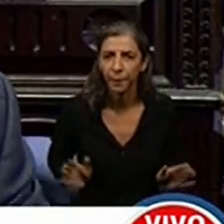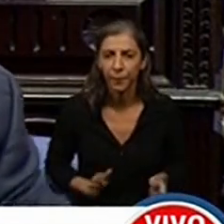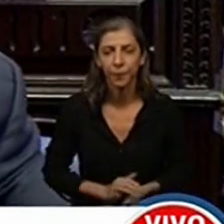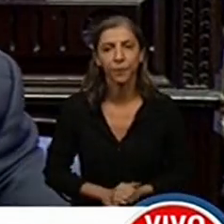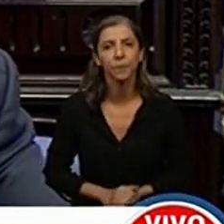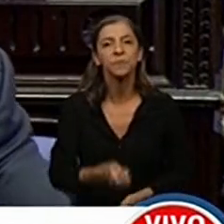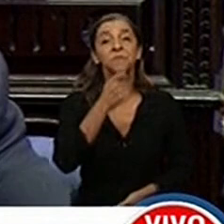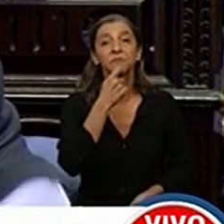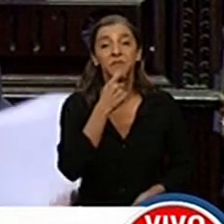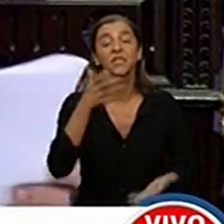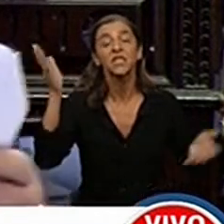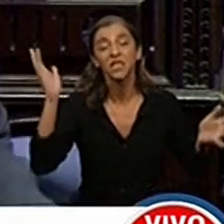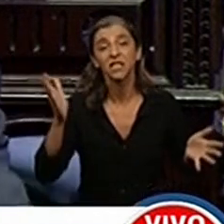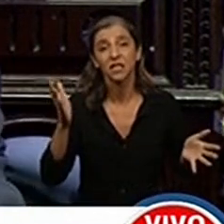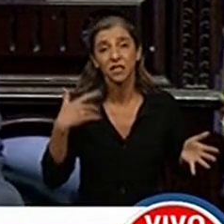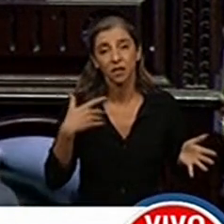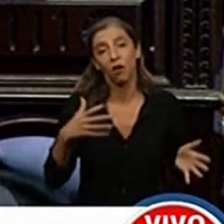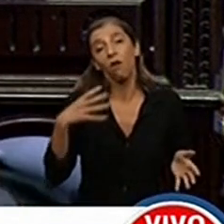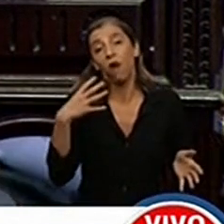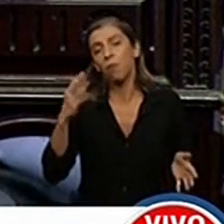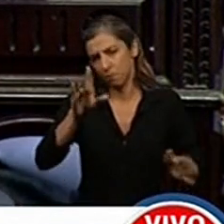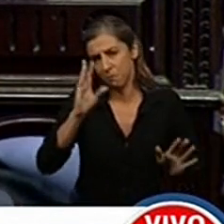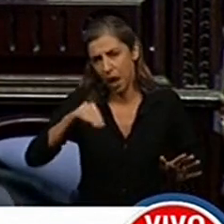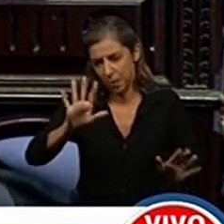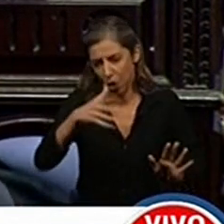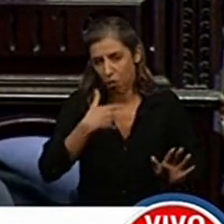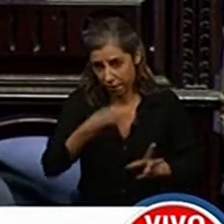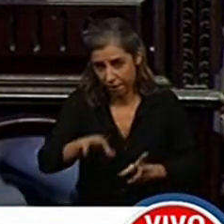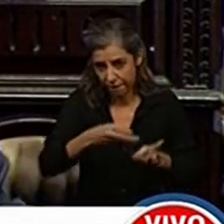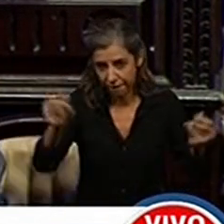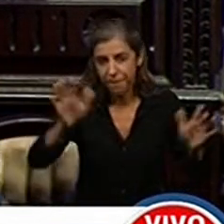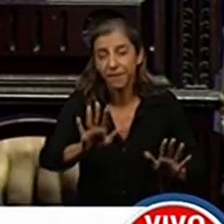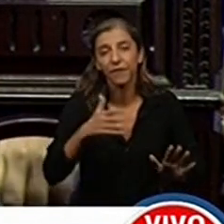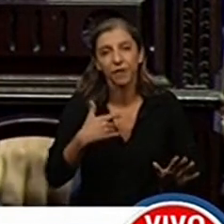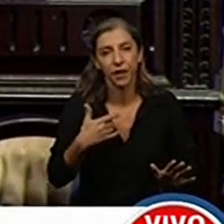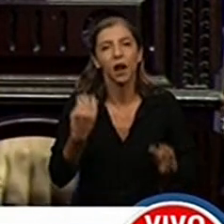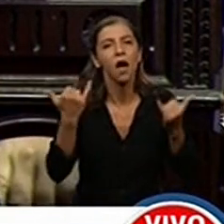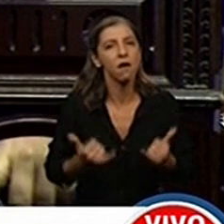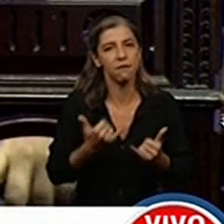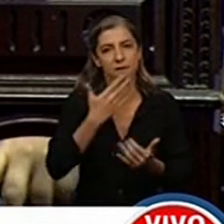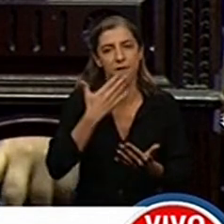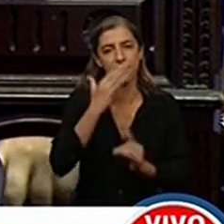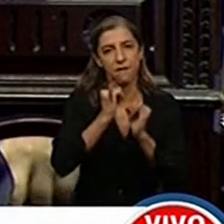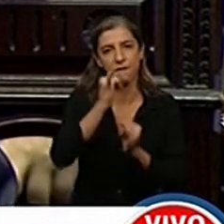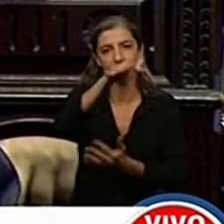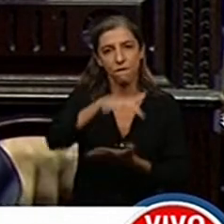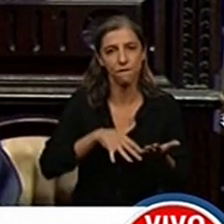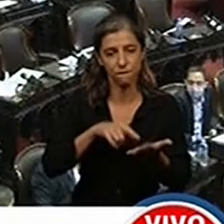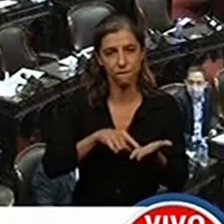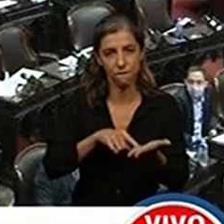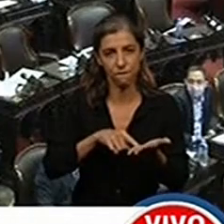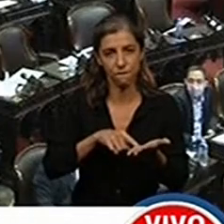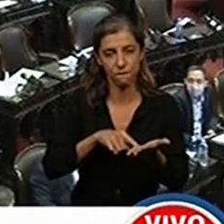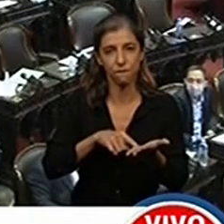Y si algo faltara, presidente, y con esto termino, es el informe de Human Rights Watch.